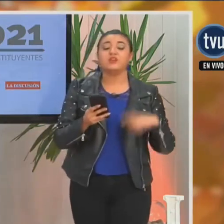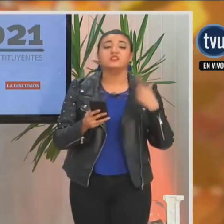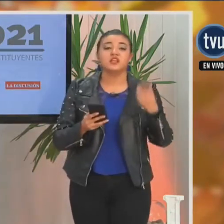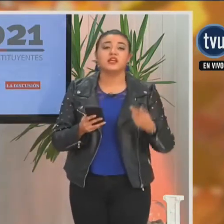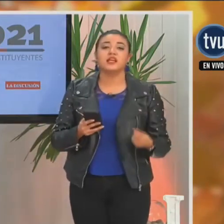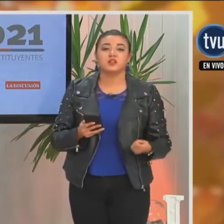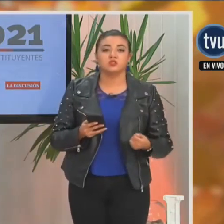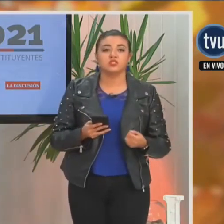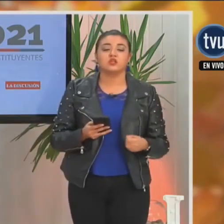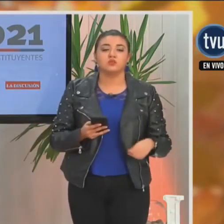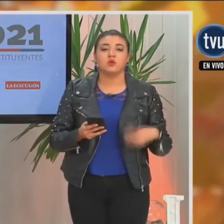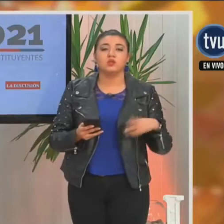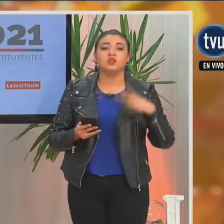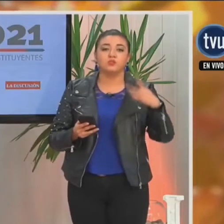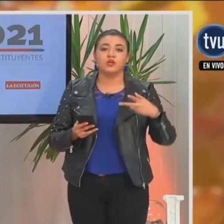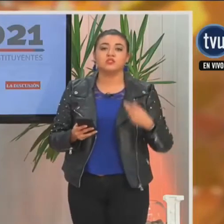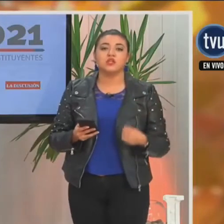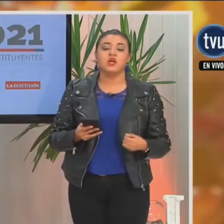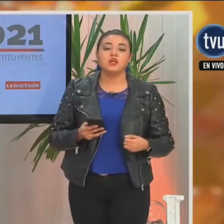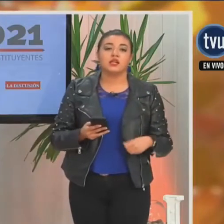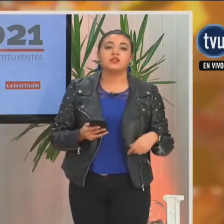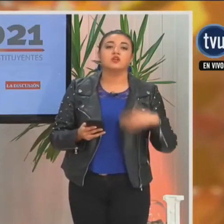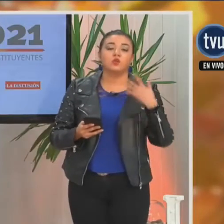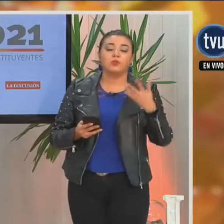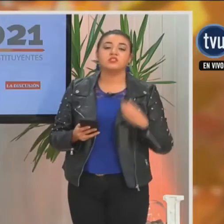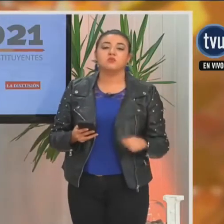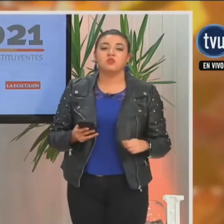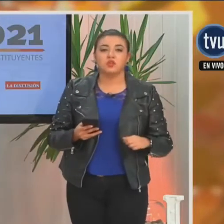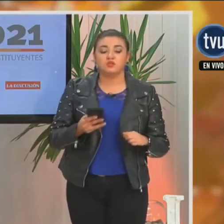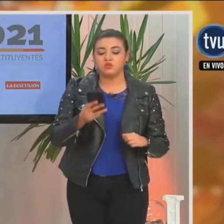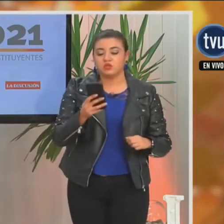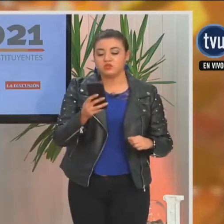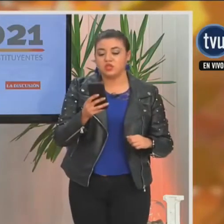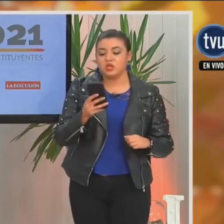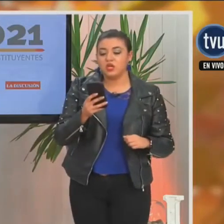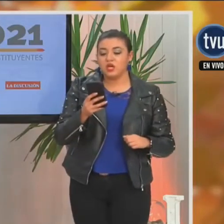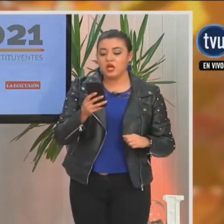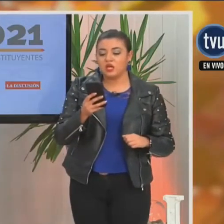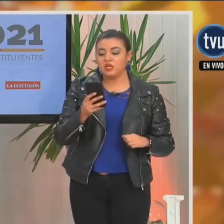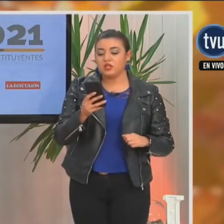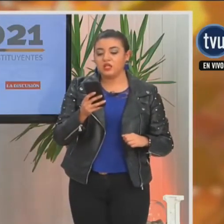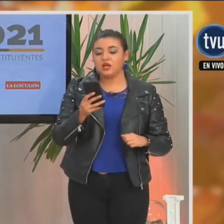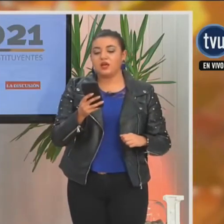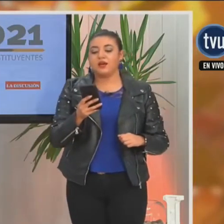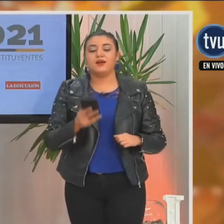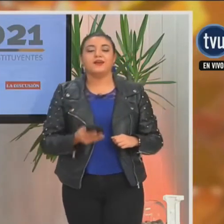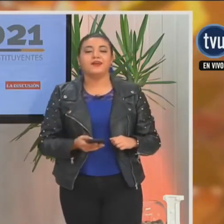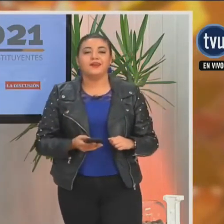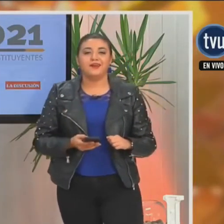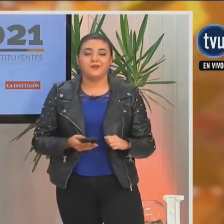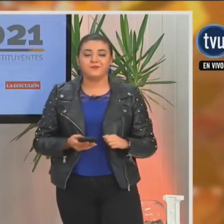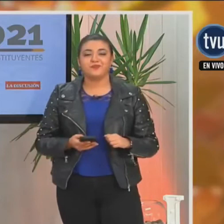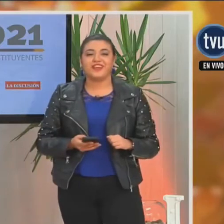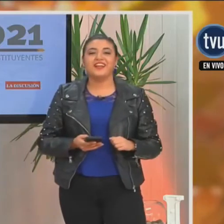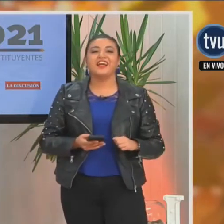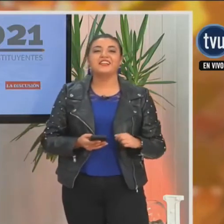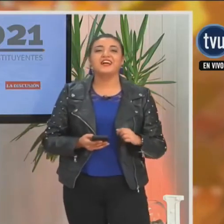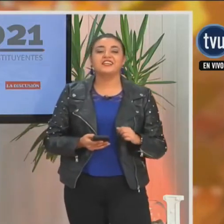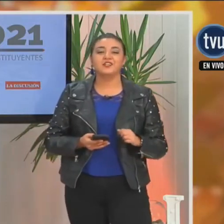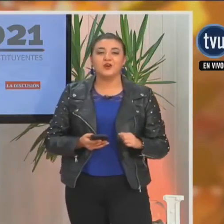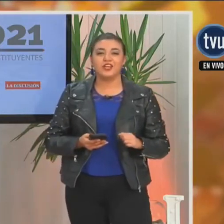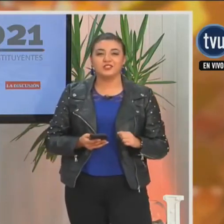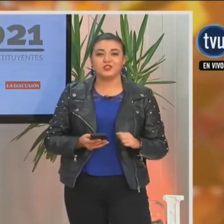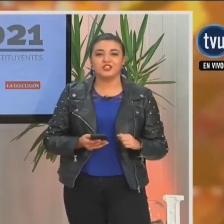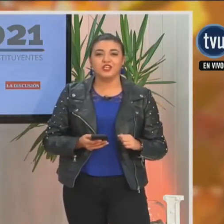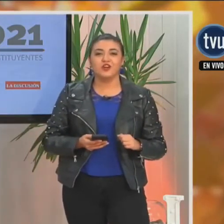Pueden ser reelectos, sí. Son 4 años y pueden ser reelectos hasta un máximo de 8 años, sí. Ya. Ahí tenía el